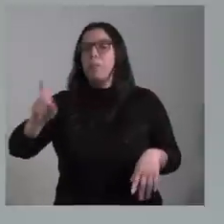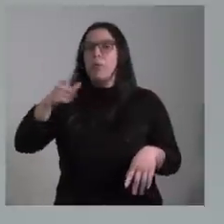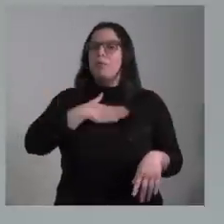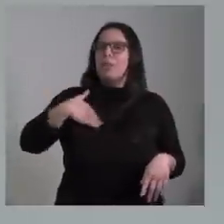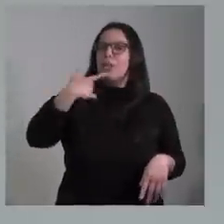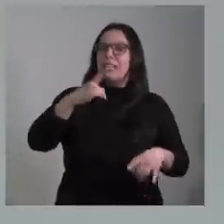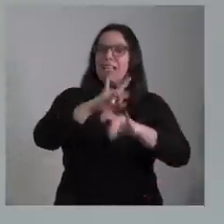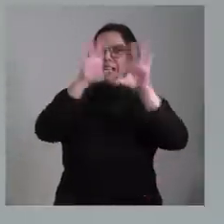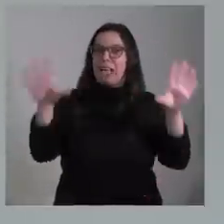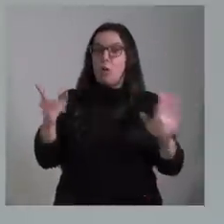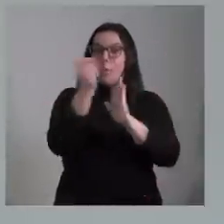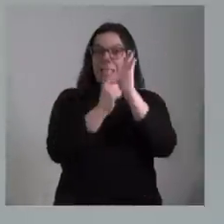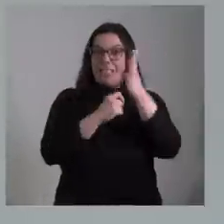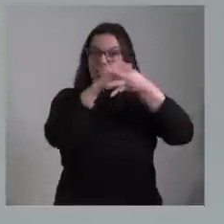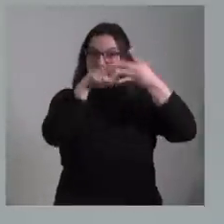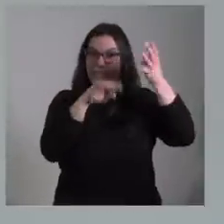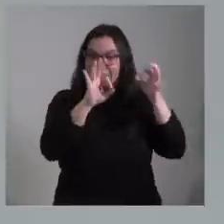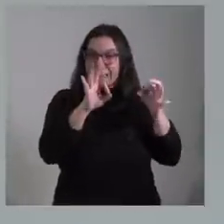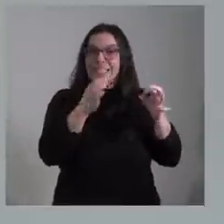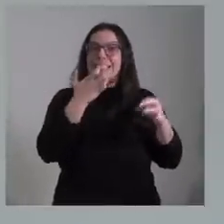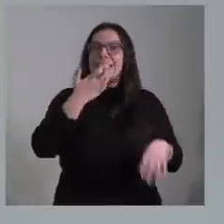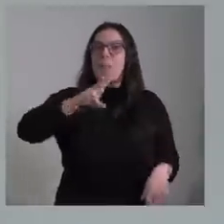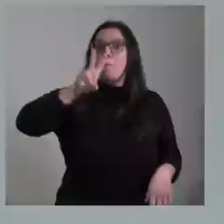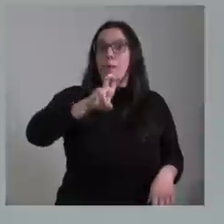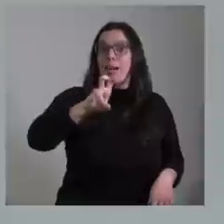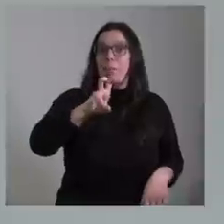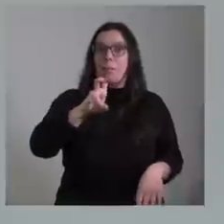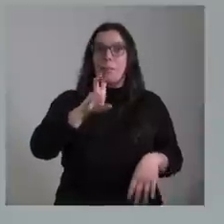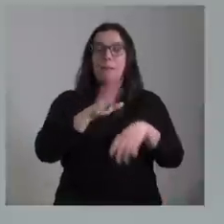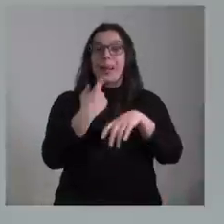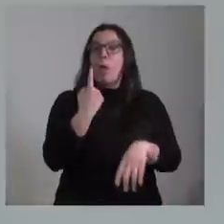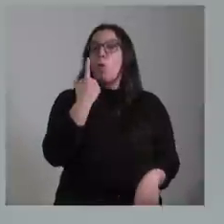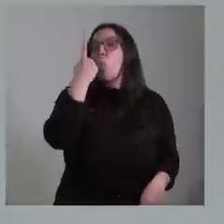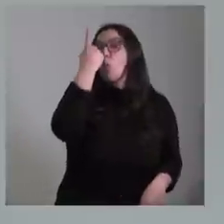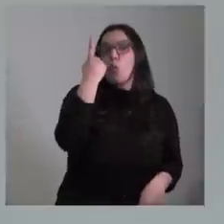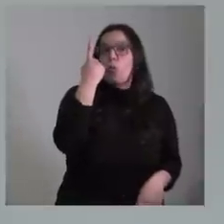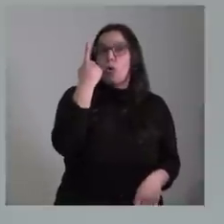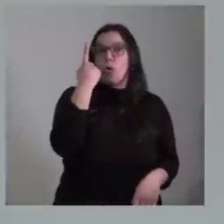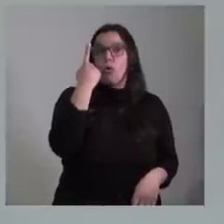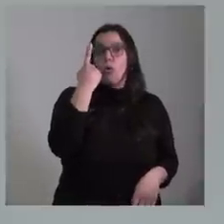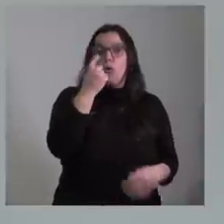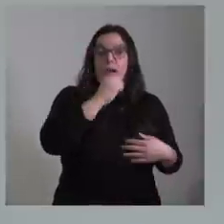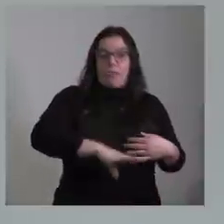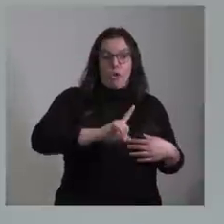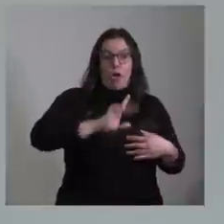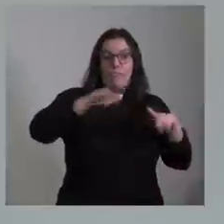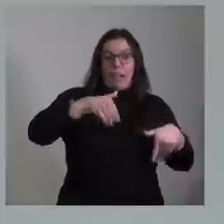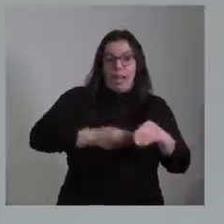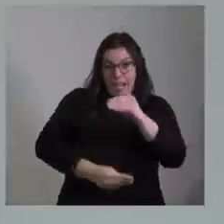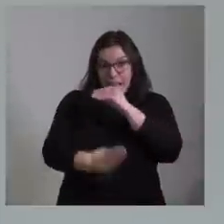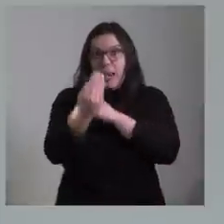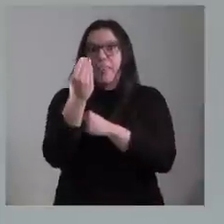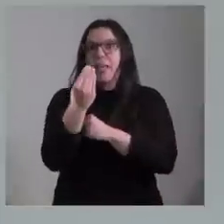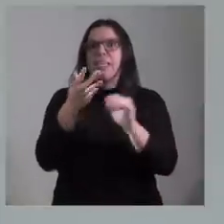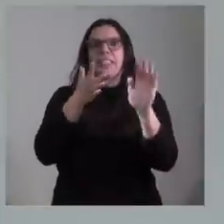que todas estas medidas si son útiles para que solo un niño que iba a ser abortado puedan hacer habrán hecho que